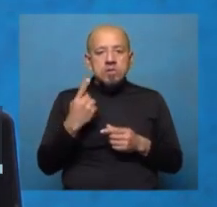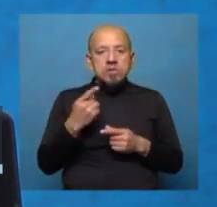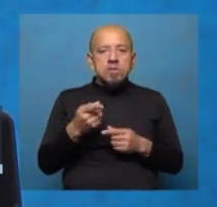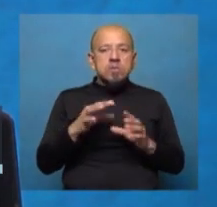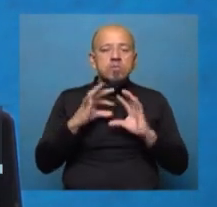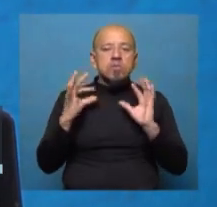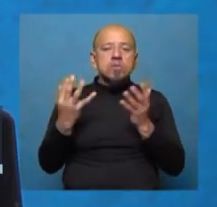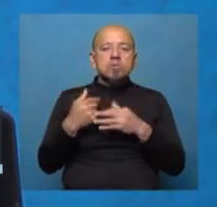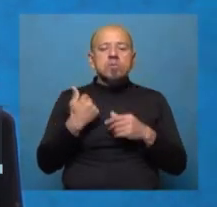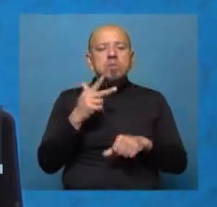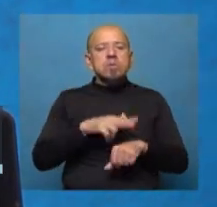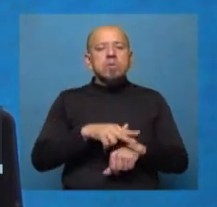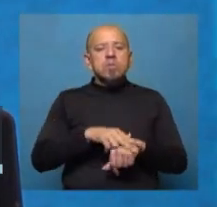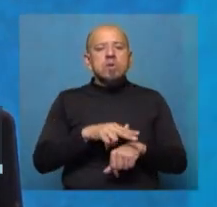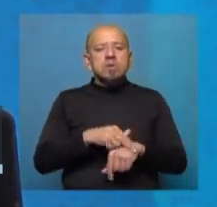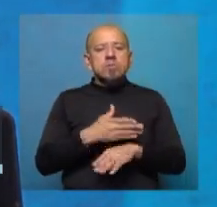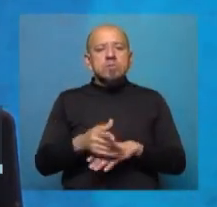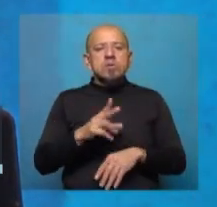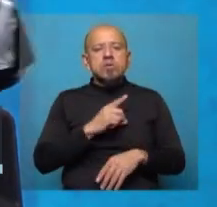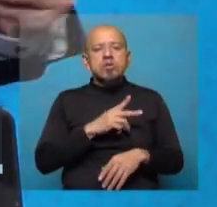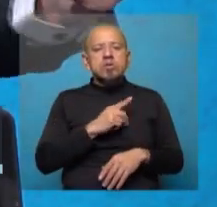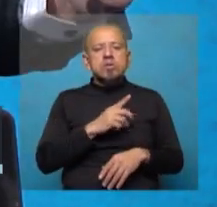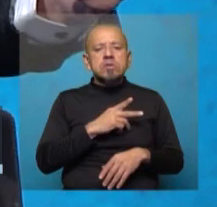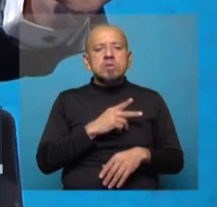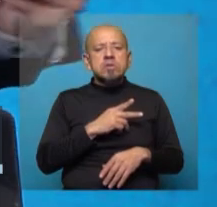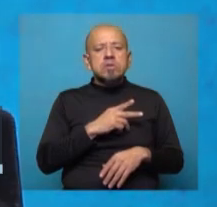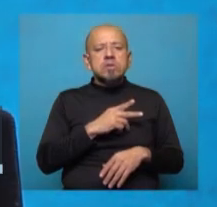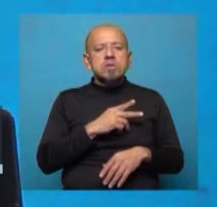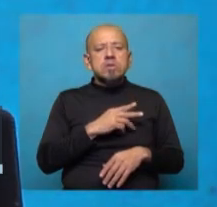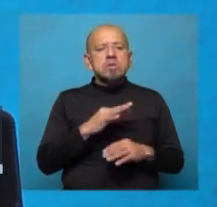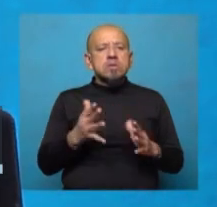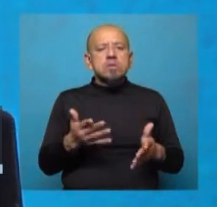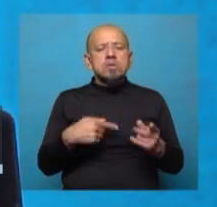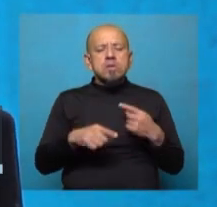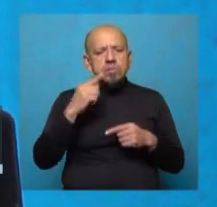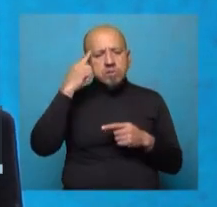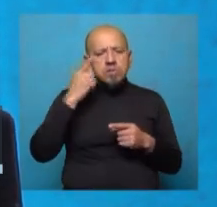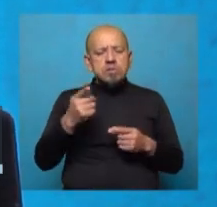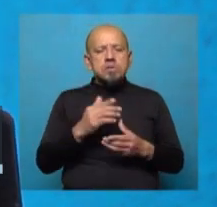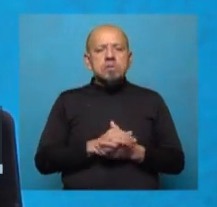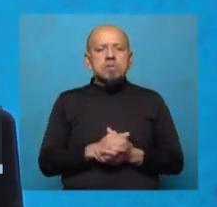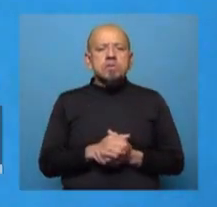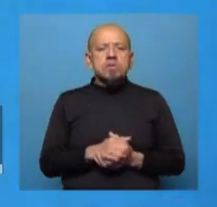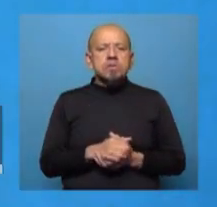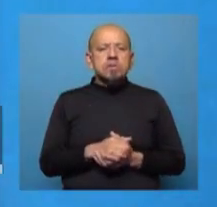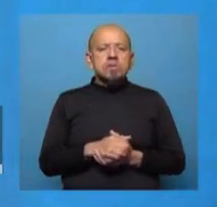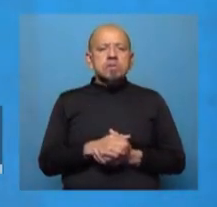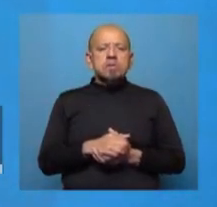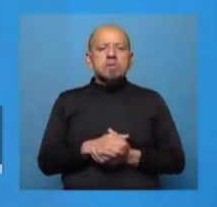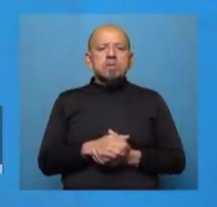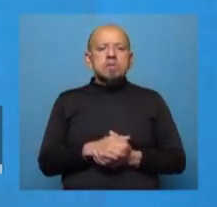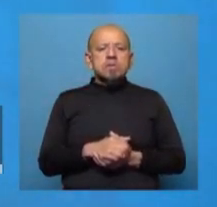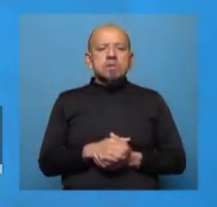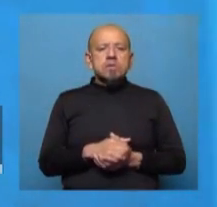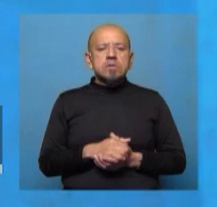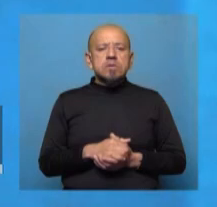mundial después se sumó Paraguay después se sumó Chile Chile quedó por el camino qué lectura haces de esa situación Bueno yo no tengo toda